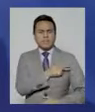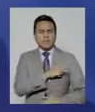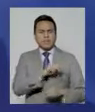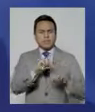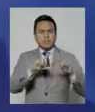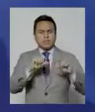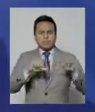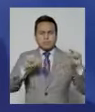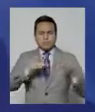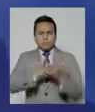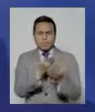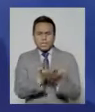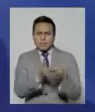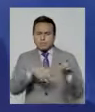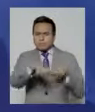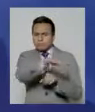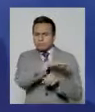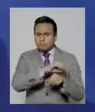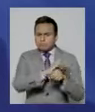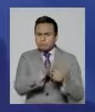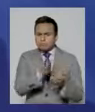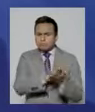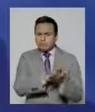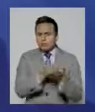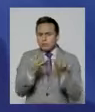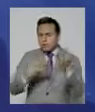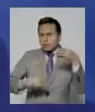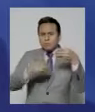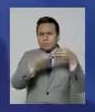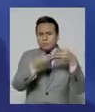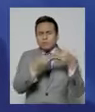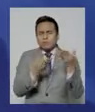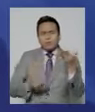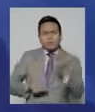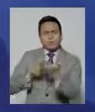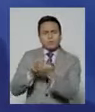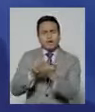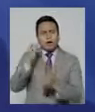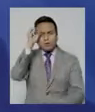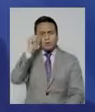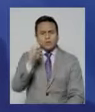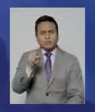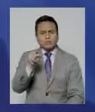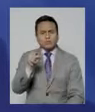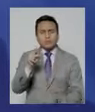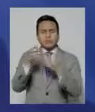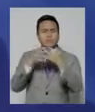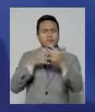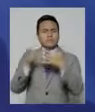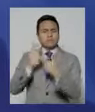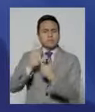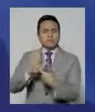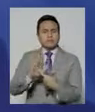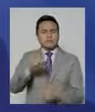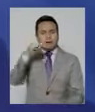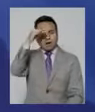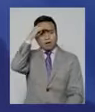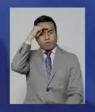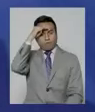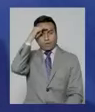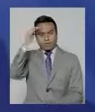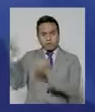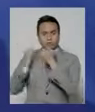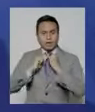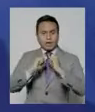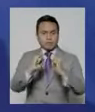Epidemiología, este complemento en las cifras, en los números, ¿cuánto aportará a su juicio en la transparencia, en la confianza hacia los